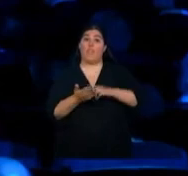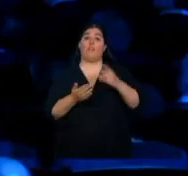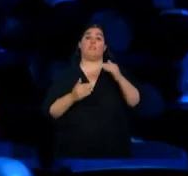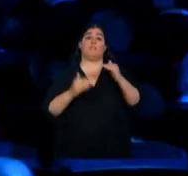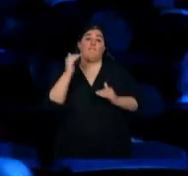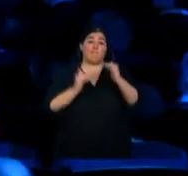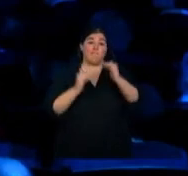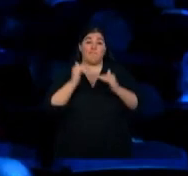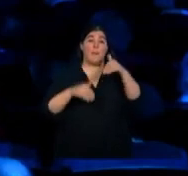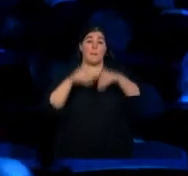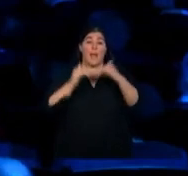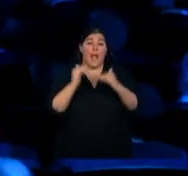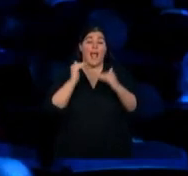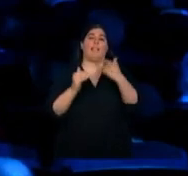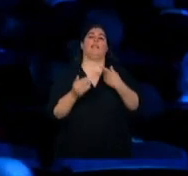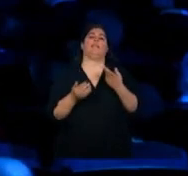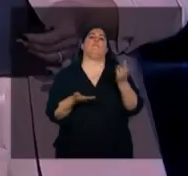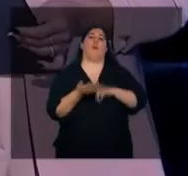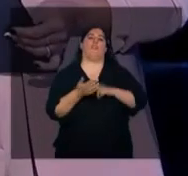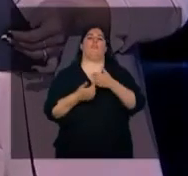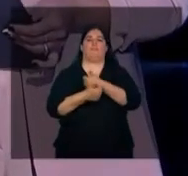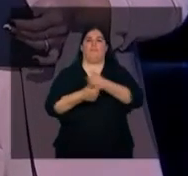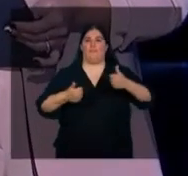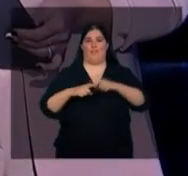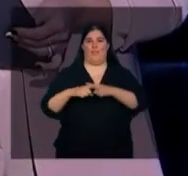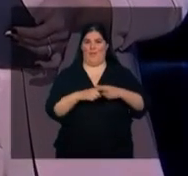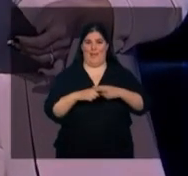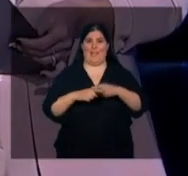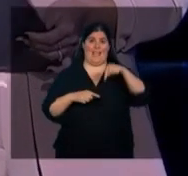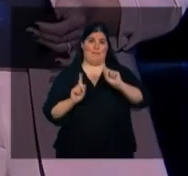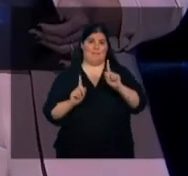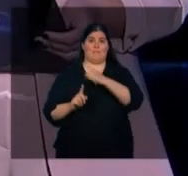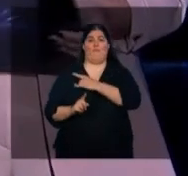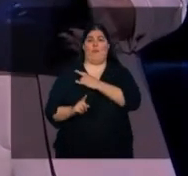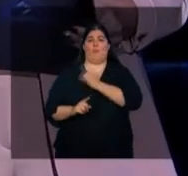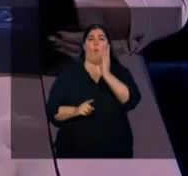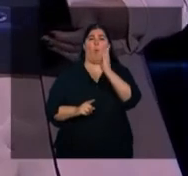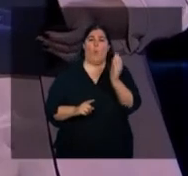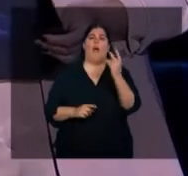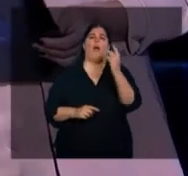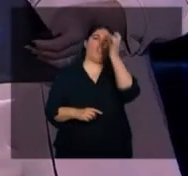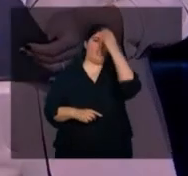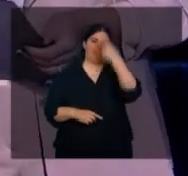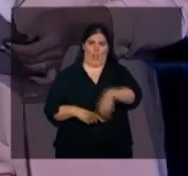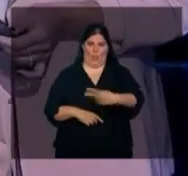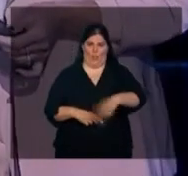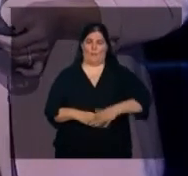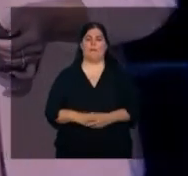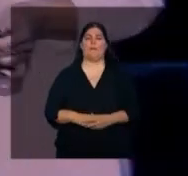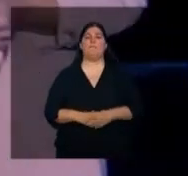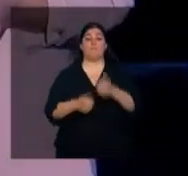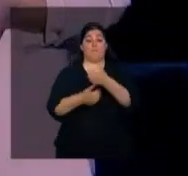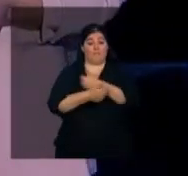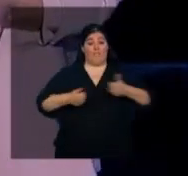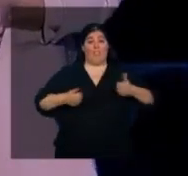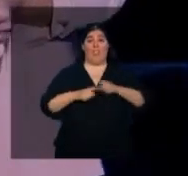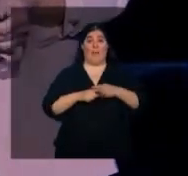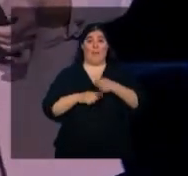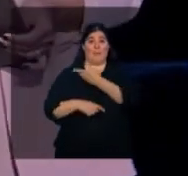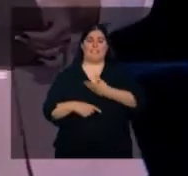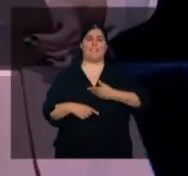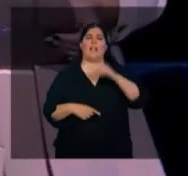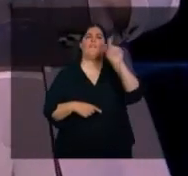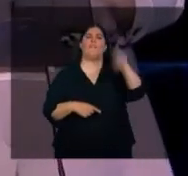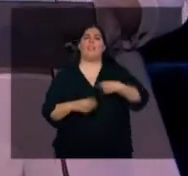un tercer debate Aquí también en la facultad de derecho de la Universidad de Buenos Aires el 12 de noviembre el debate presidencial